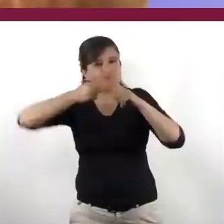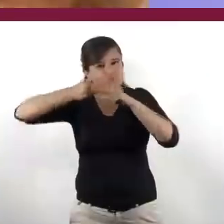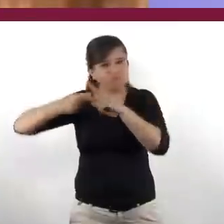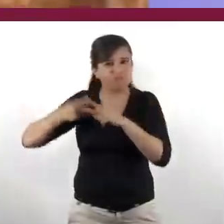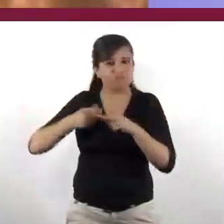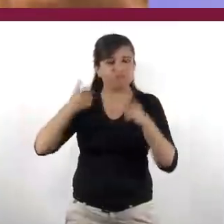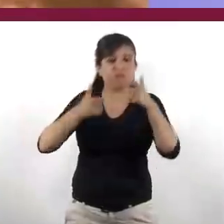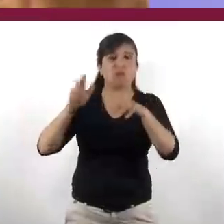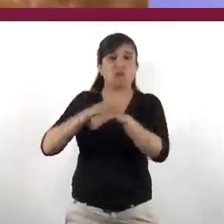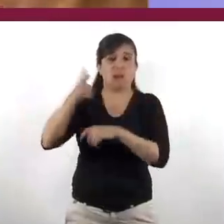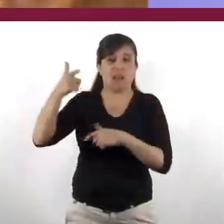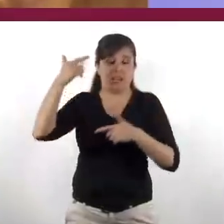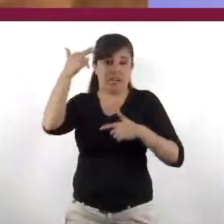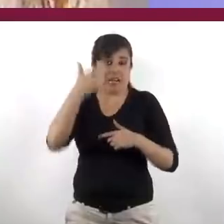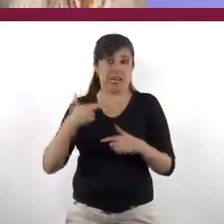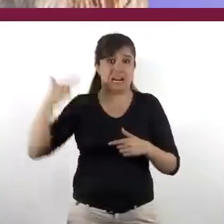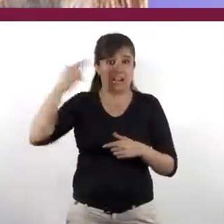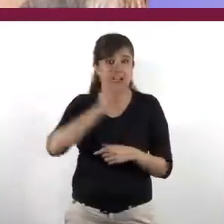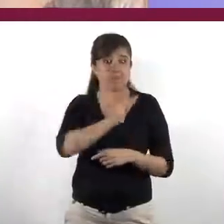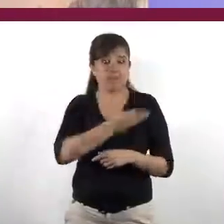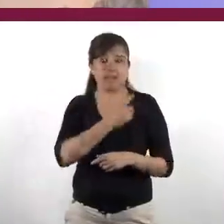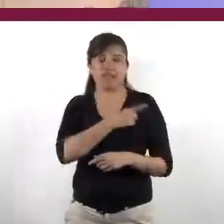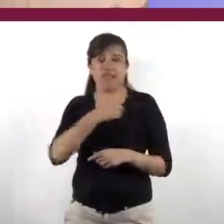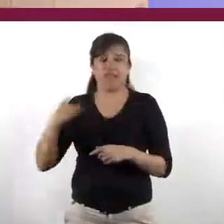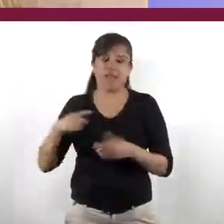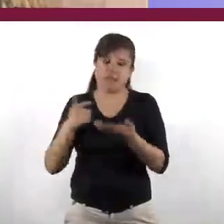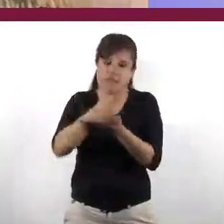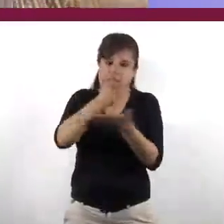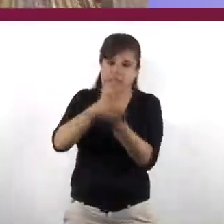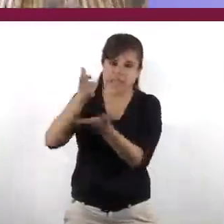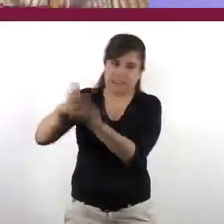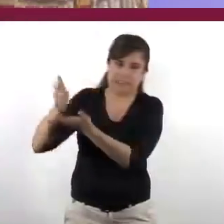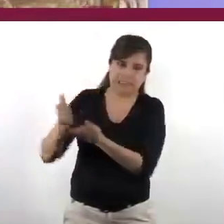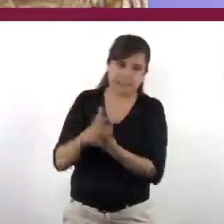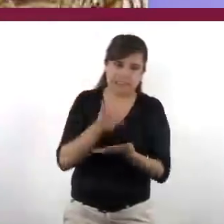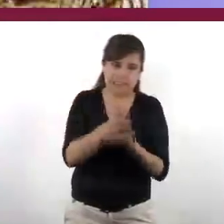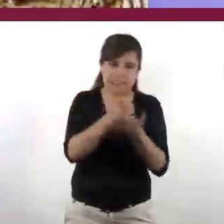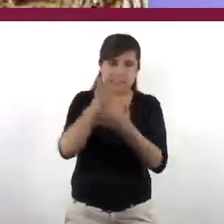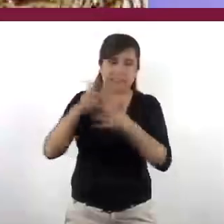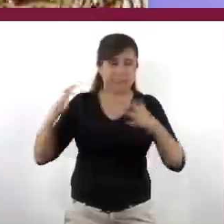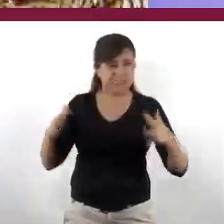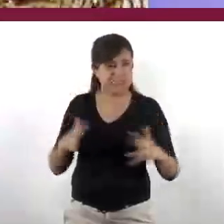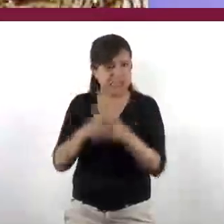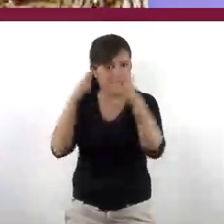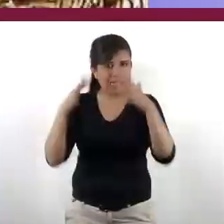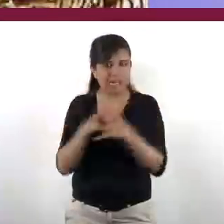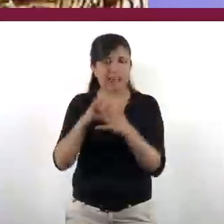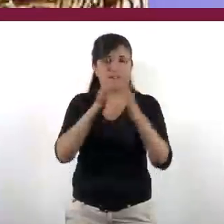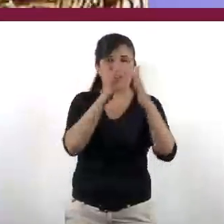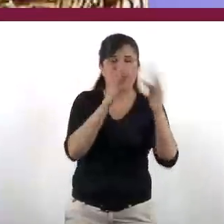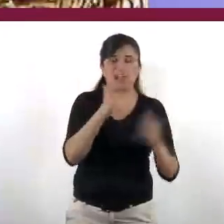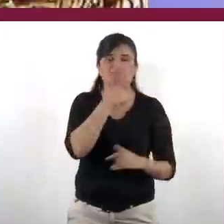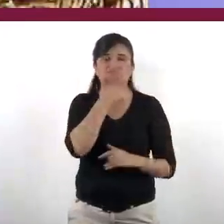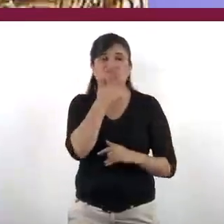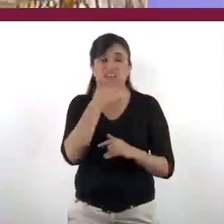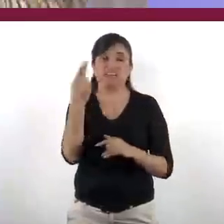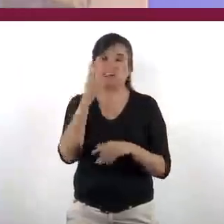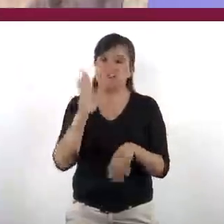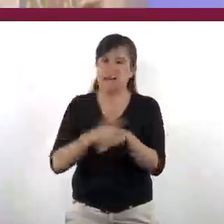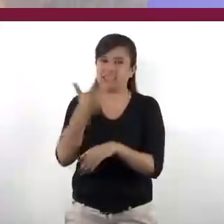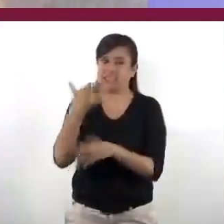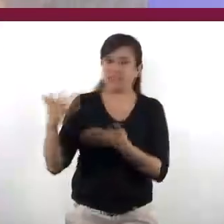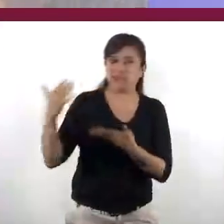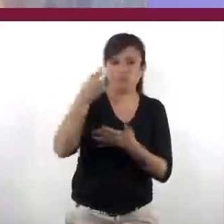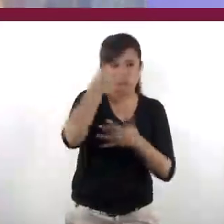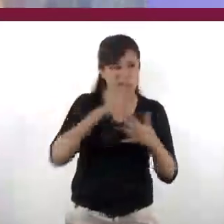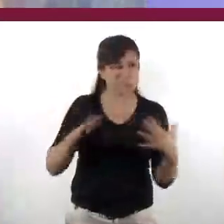corona española tenía que hacer frente a una serie de compromisos, entre ellos un conjunto de guerras con Francia y con Inglaterra.